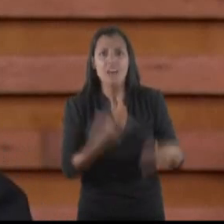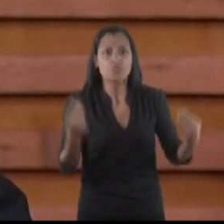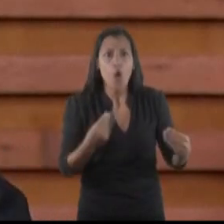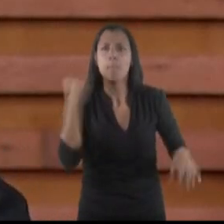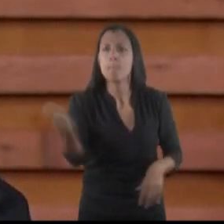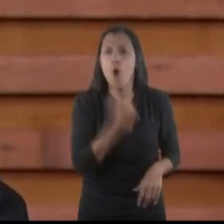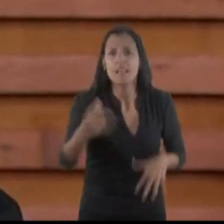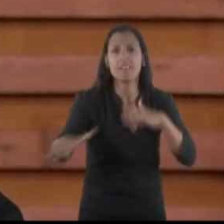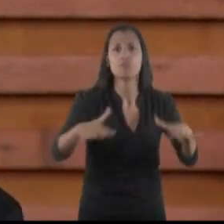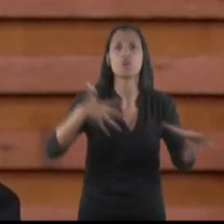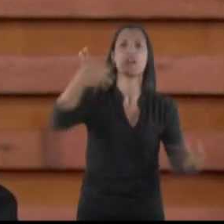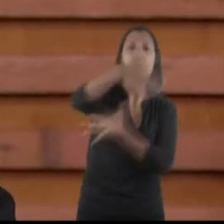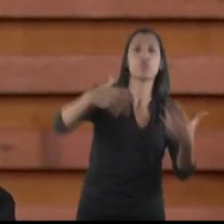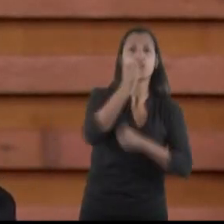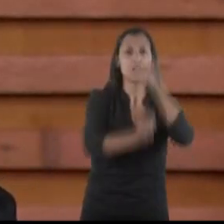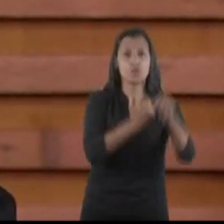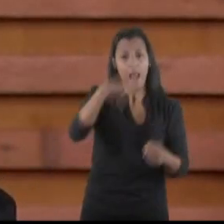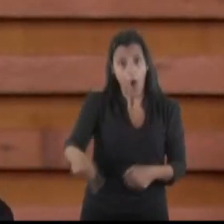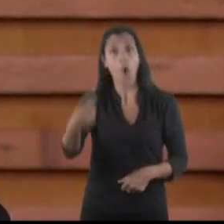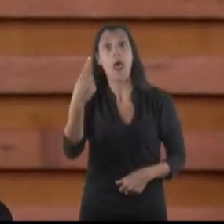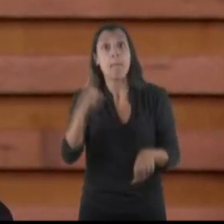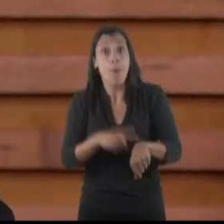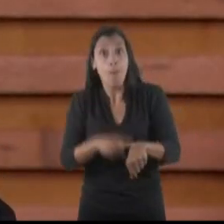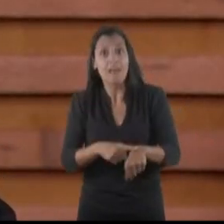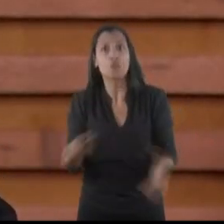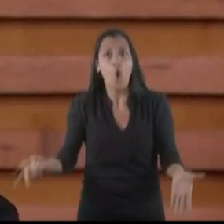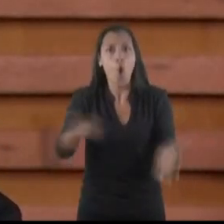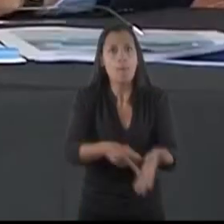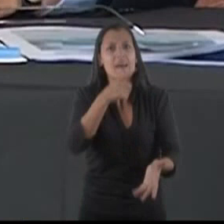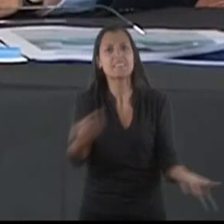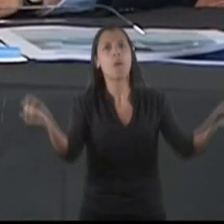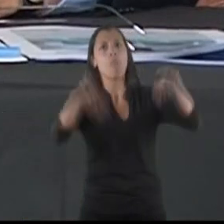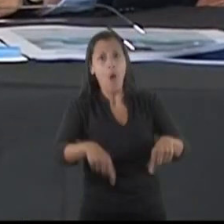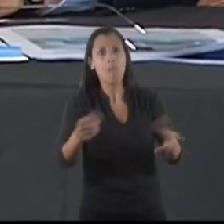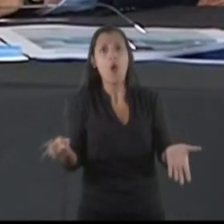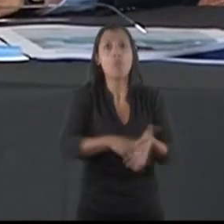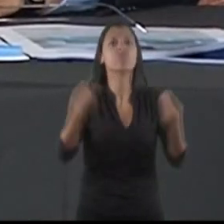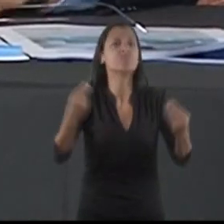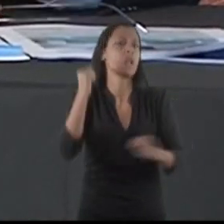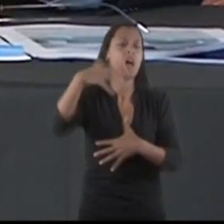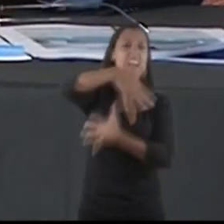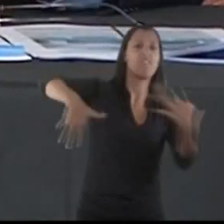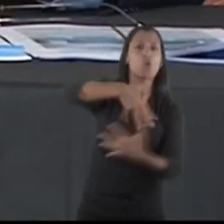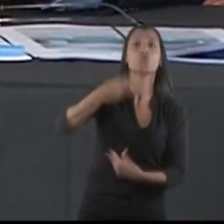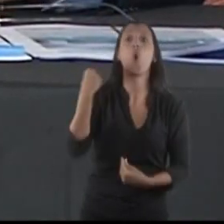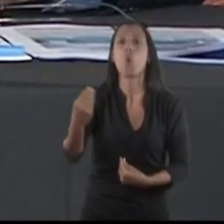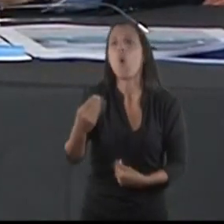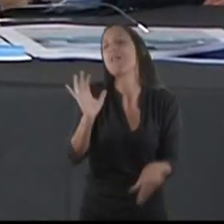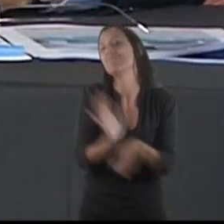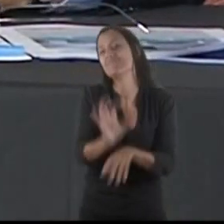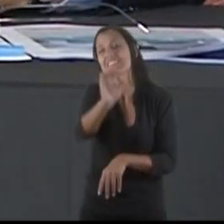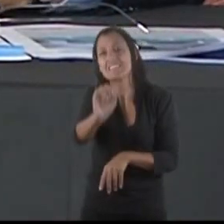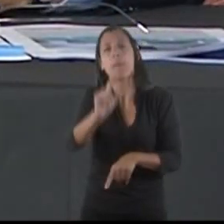que estamos viviendo una nueva revolución, que es la revolución